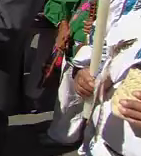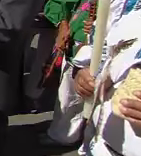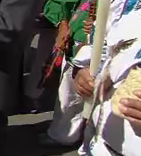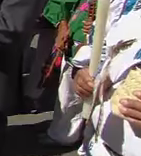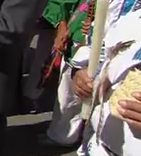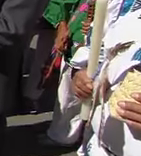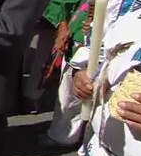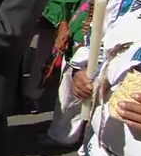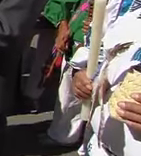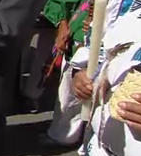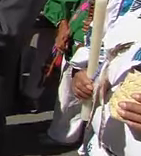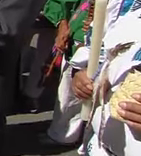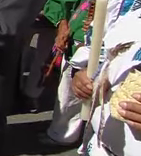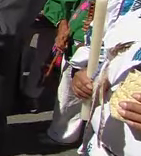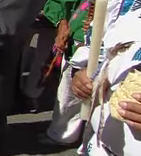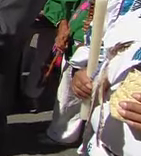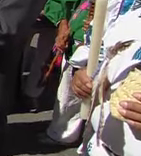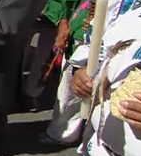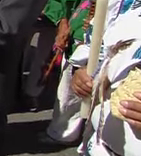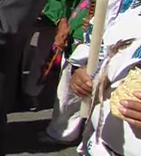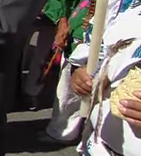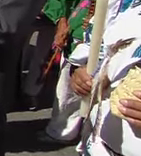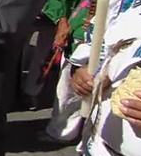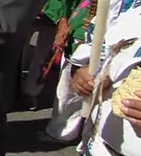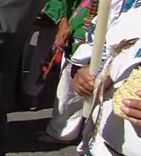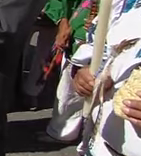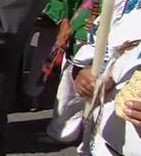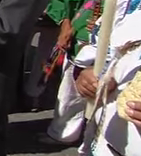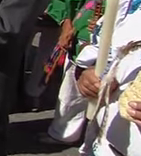vaya elaborando un plan